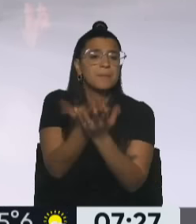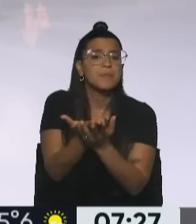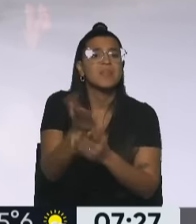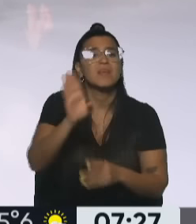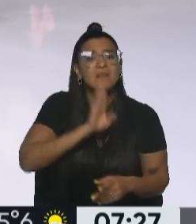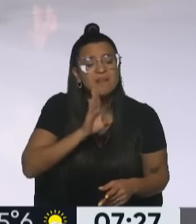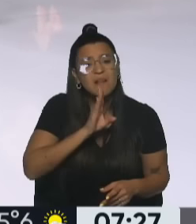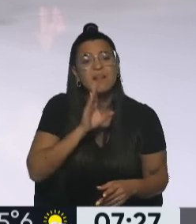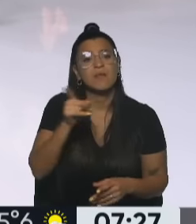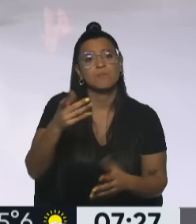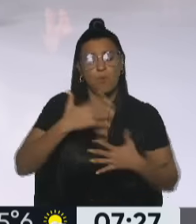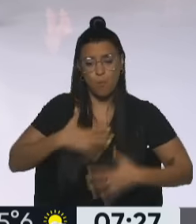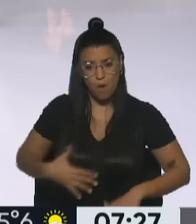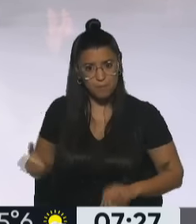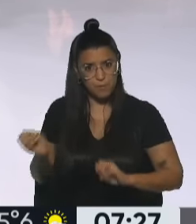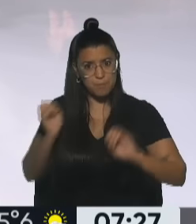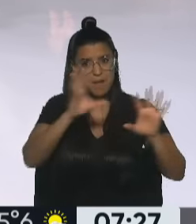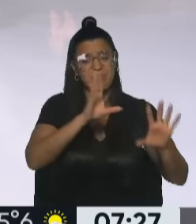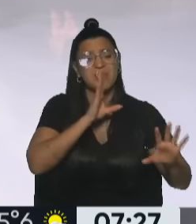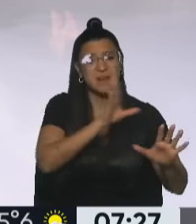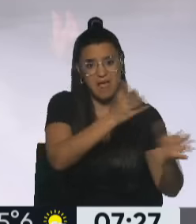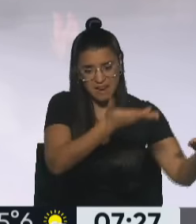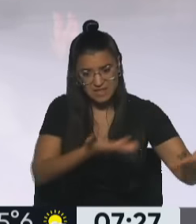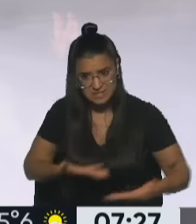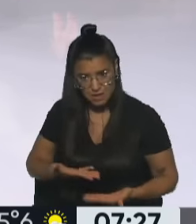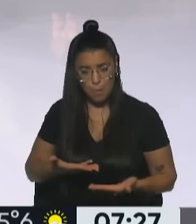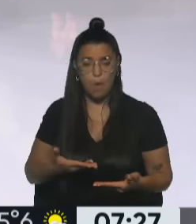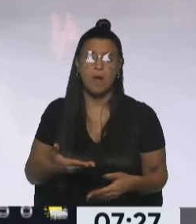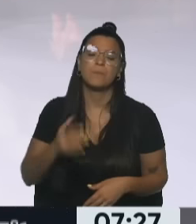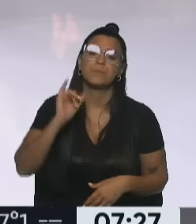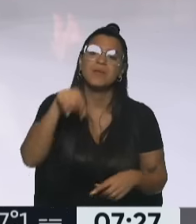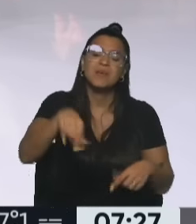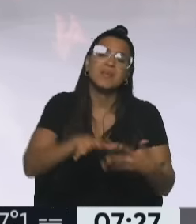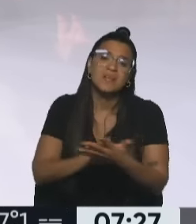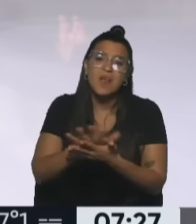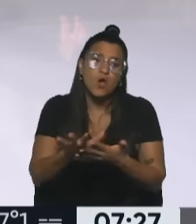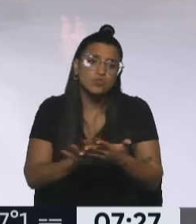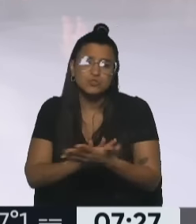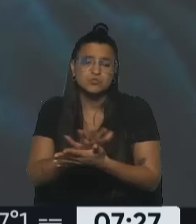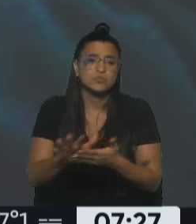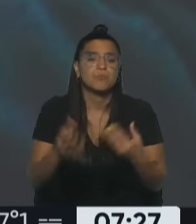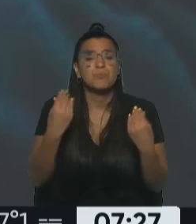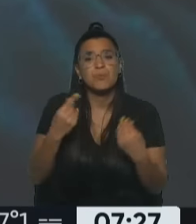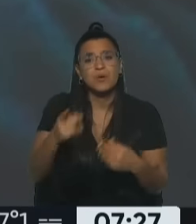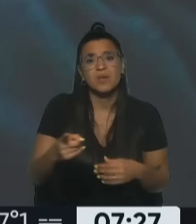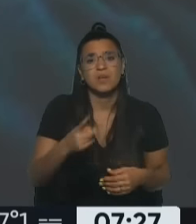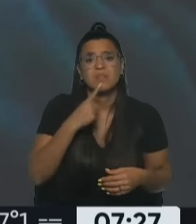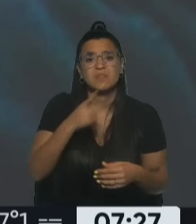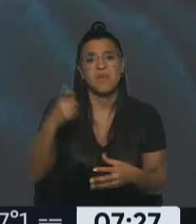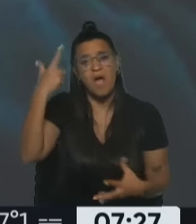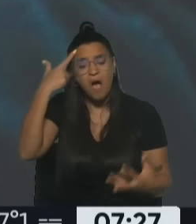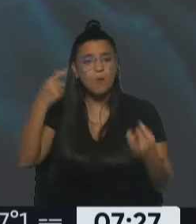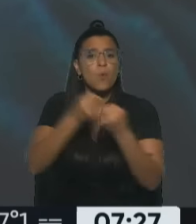Israel reciba esos cuerpos. Claro, bueno, en realidad esta es la negociación, ¿no? Porque se dice que uno de los